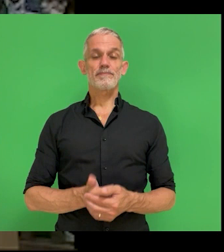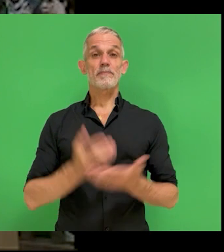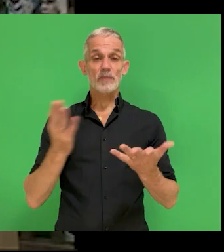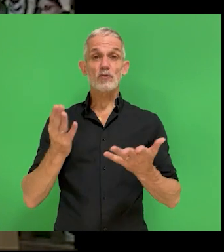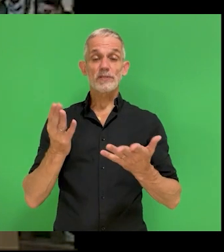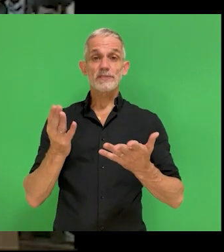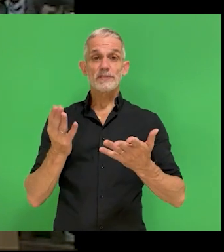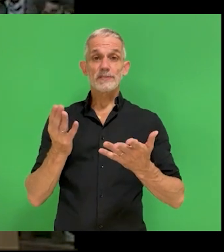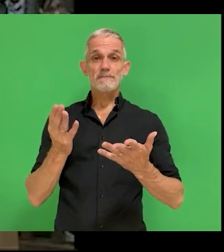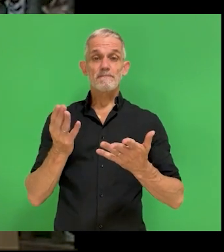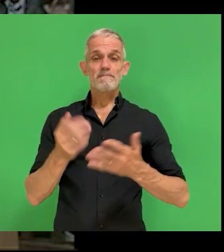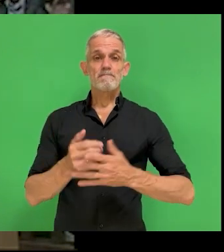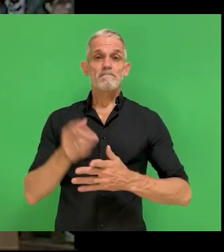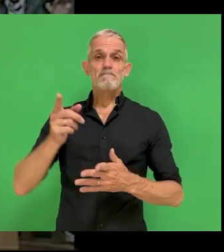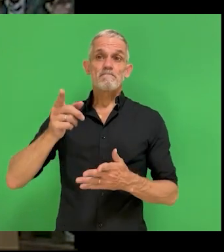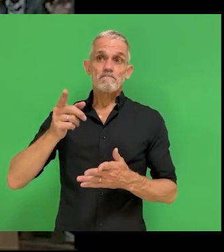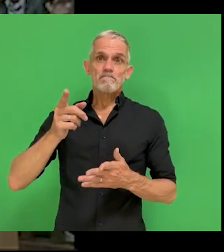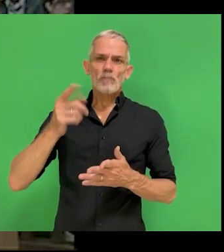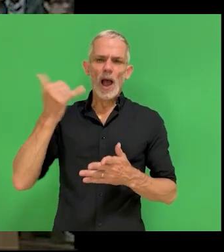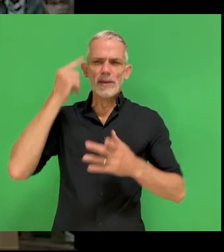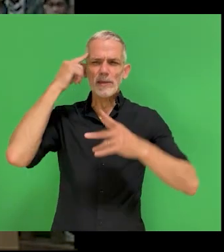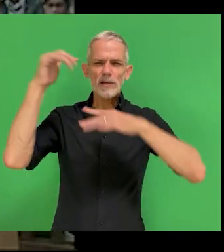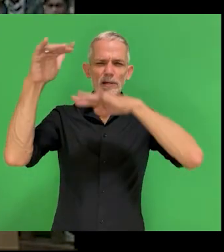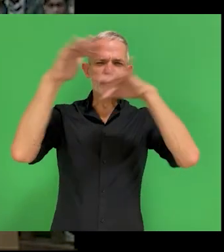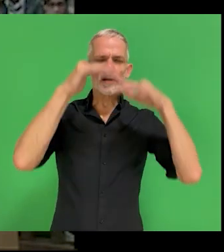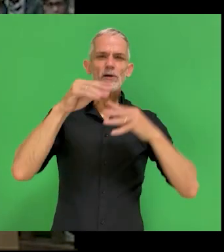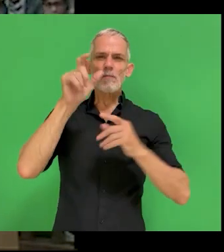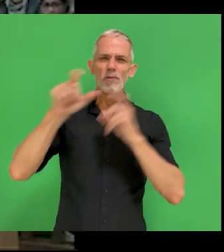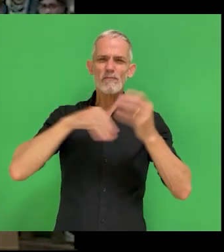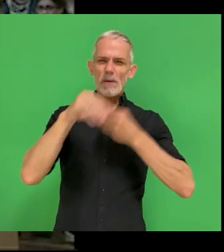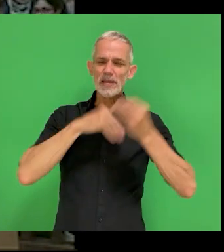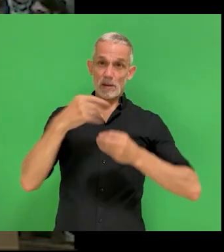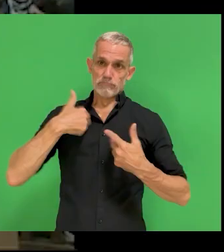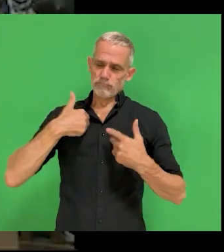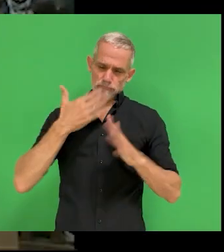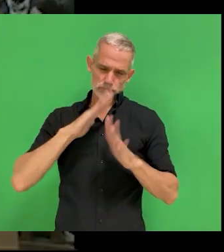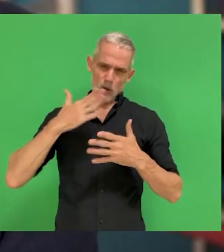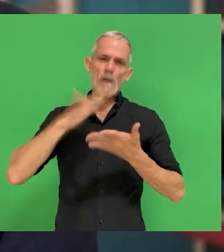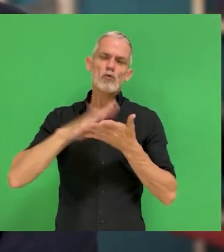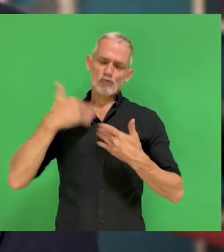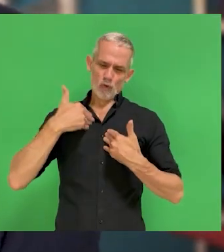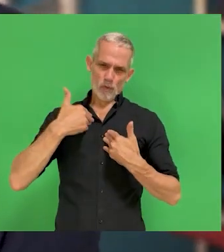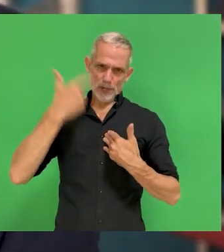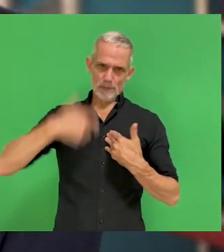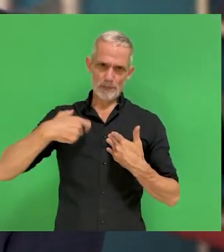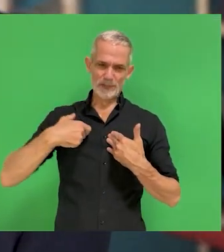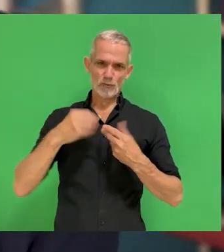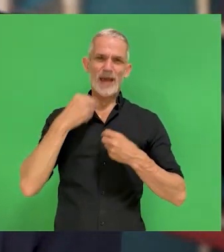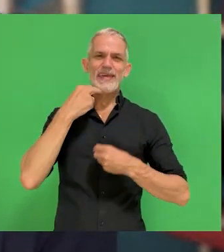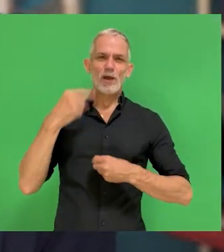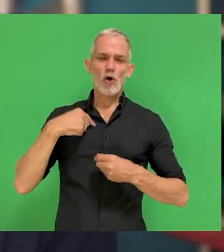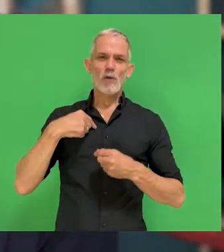es como que, viste, está en el imaginario de los familiares, o por lo menos ya hablo por mí, como esas